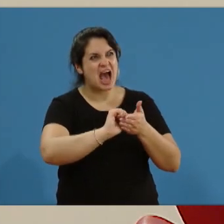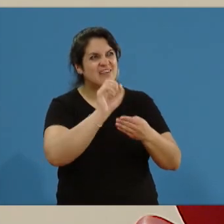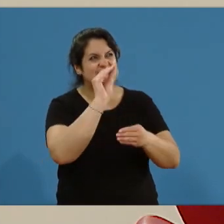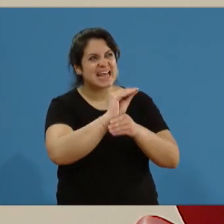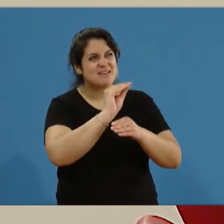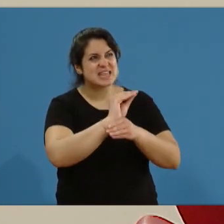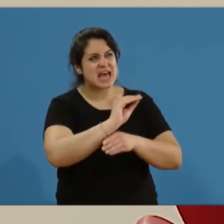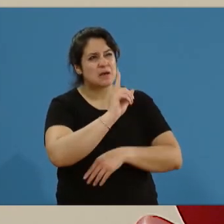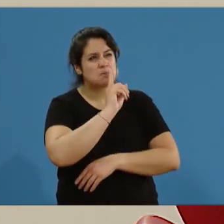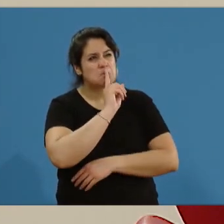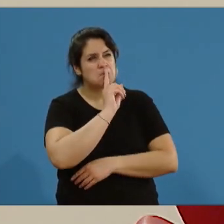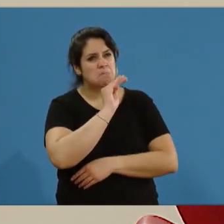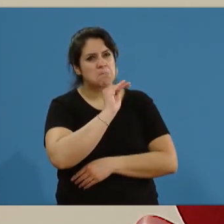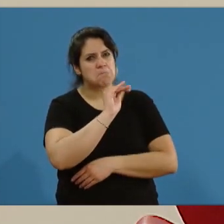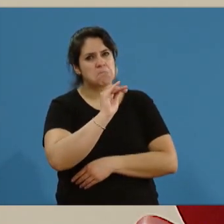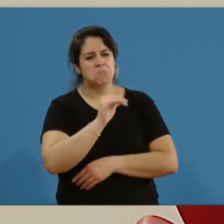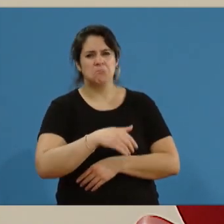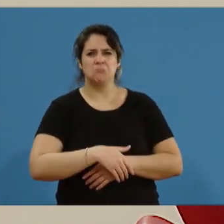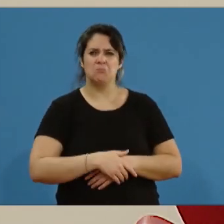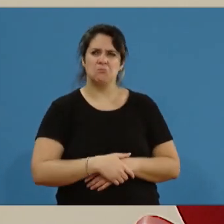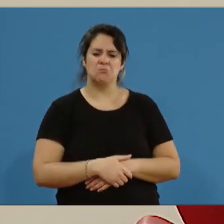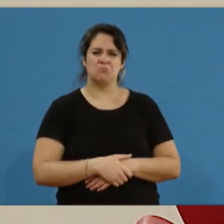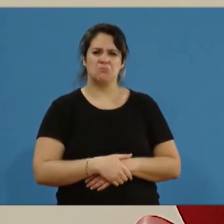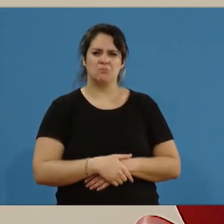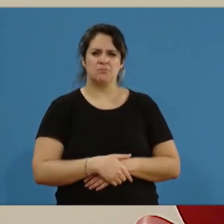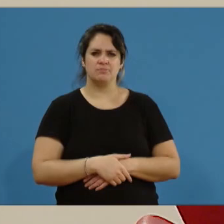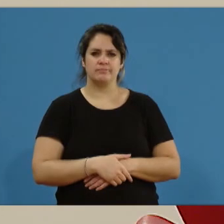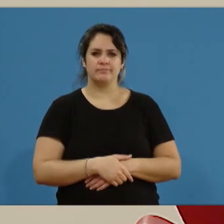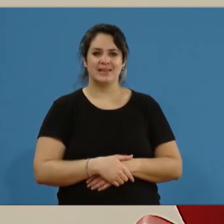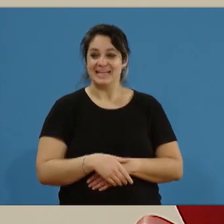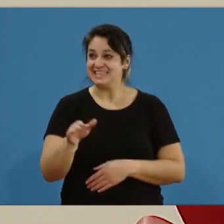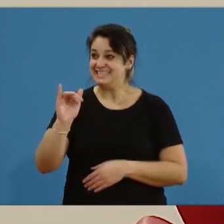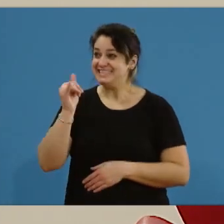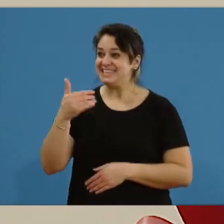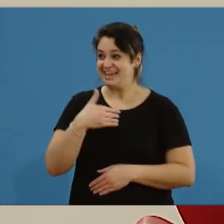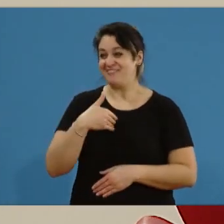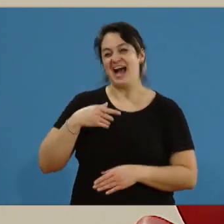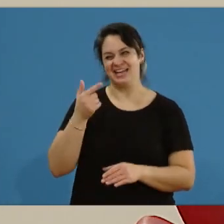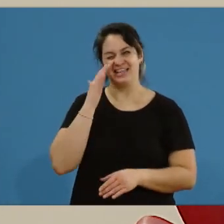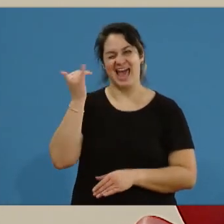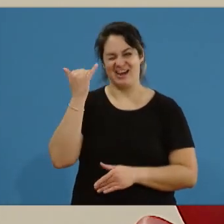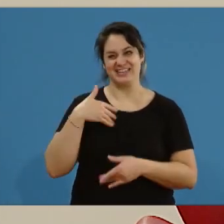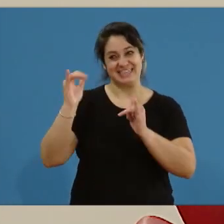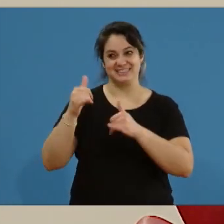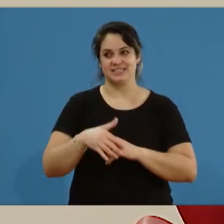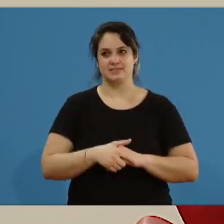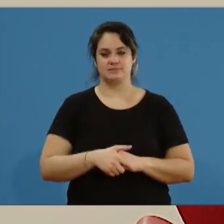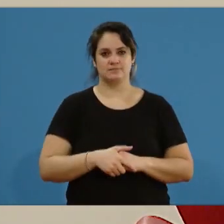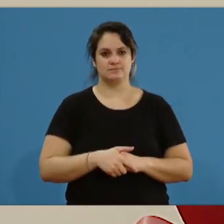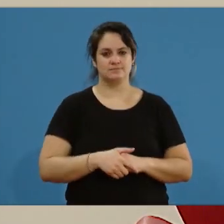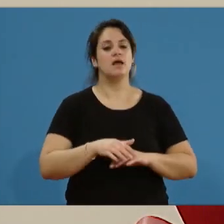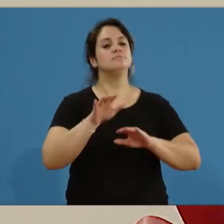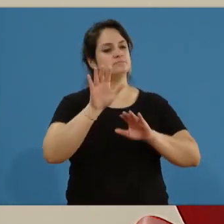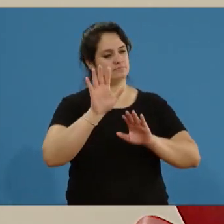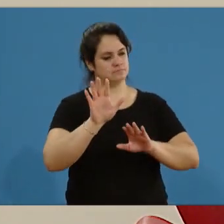Silencio, silencio. Sí, sí, mami, vas a ver, ya vas a ver que sí. Mira,